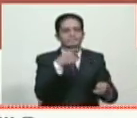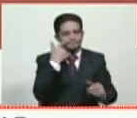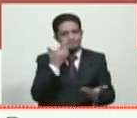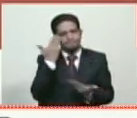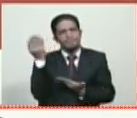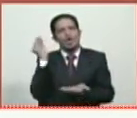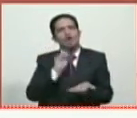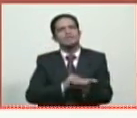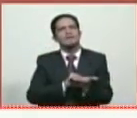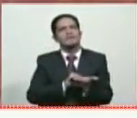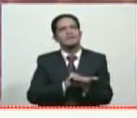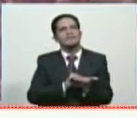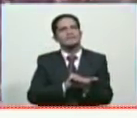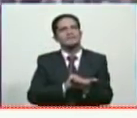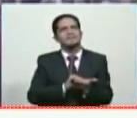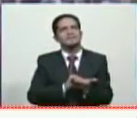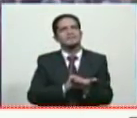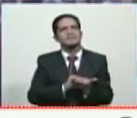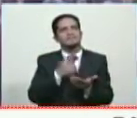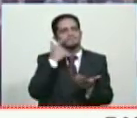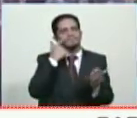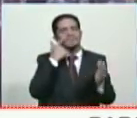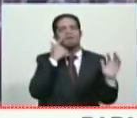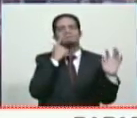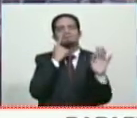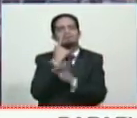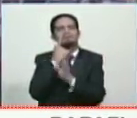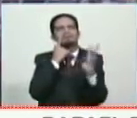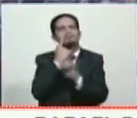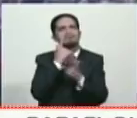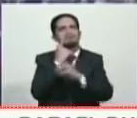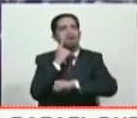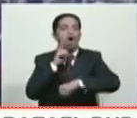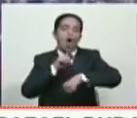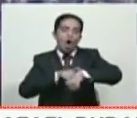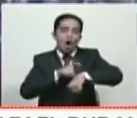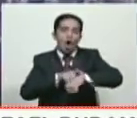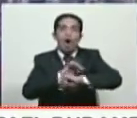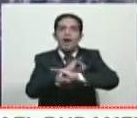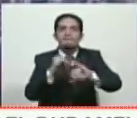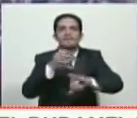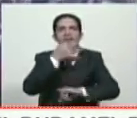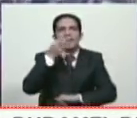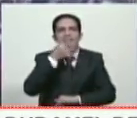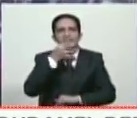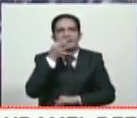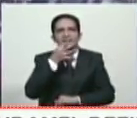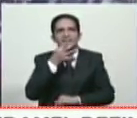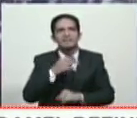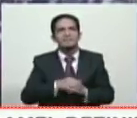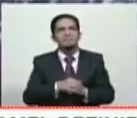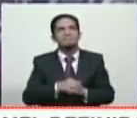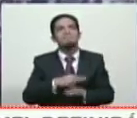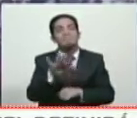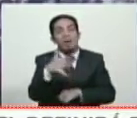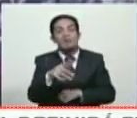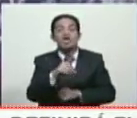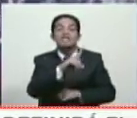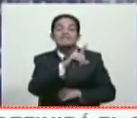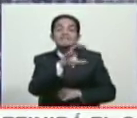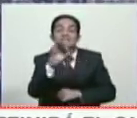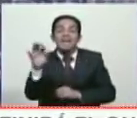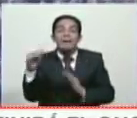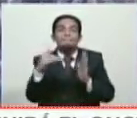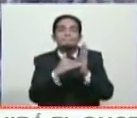del 29 de diciembre en horas de la tarde, y fíjate cómo ya 100.000 personas